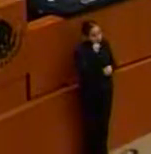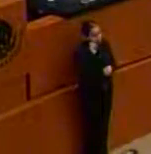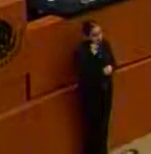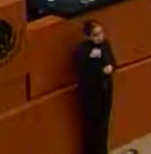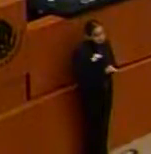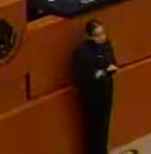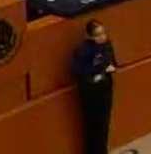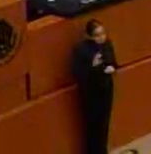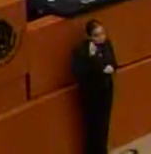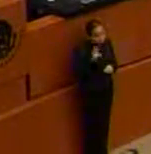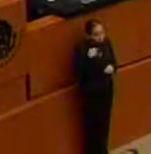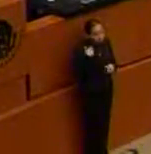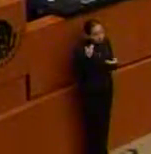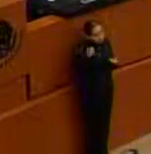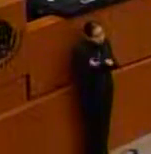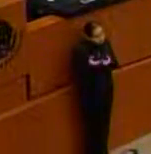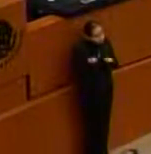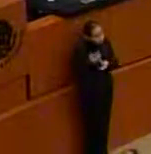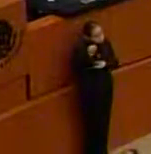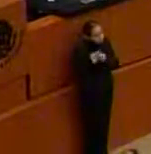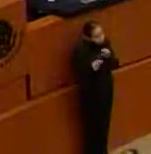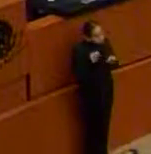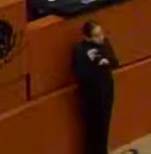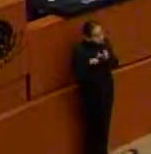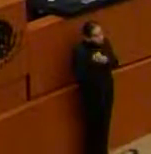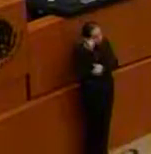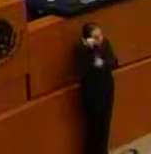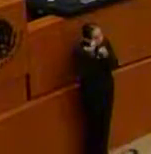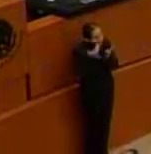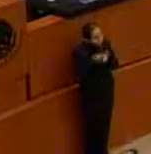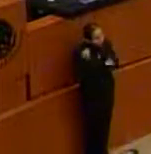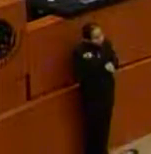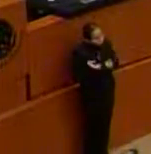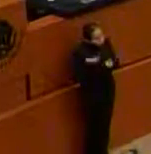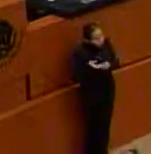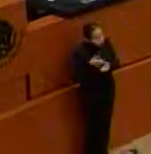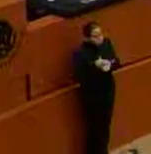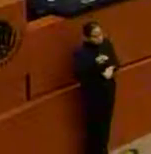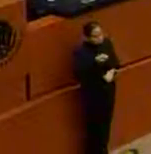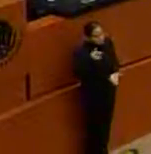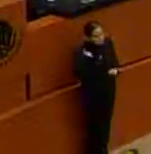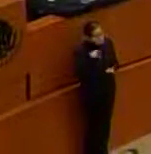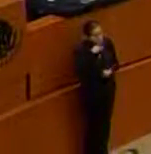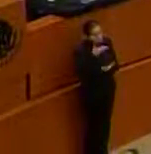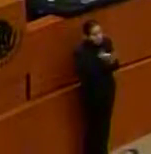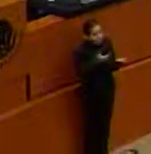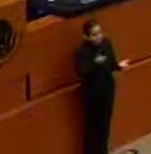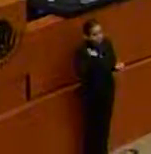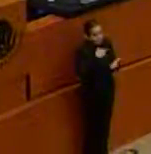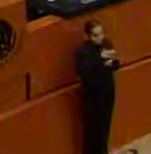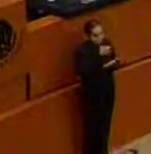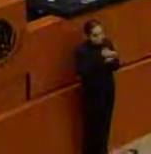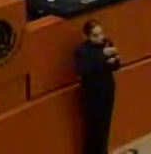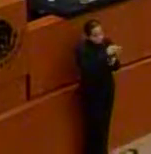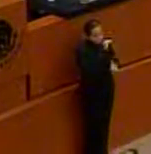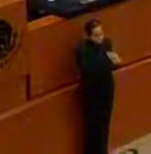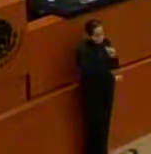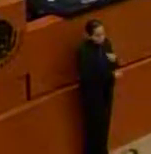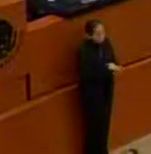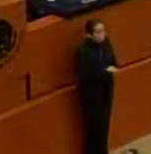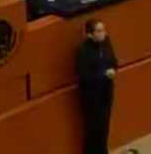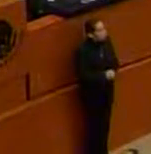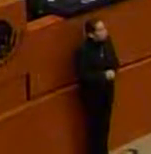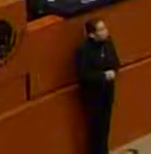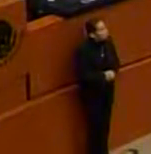muy interesantes de las que se están nutriendo estas nuevas propuestas que ahora están llegando a su